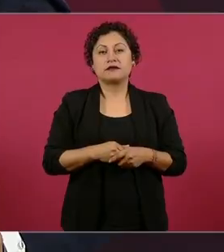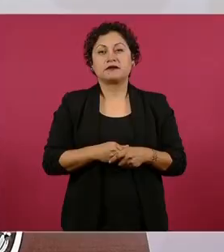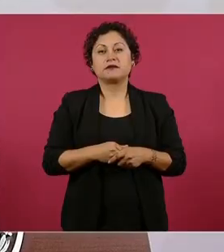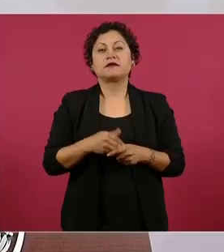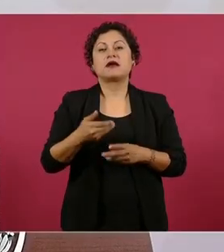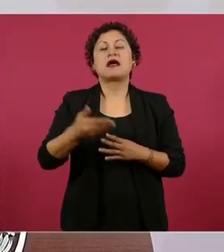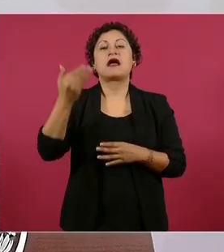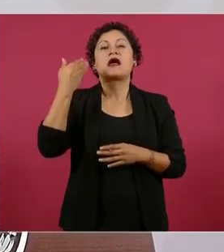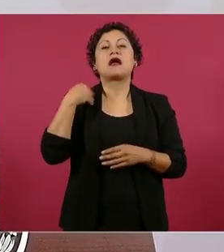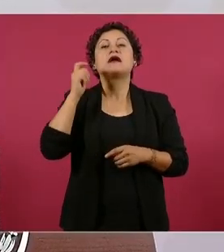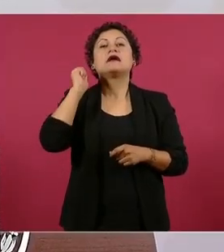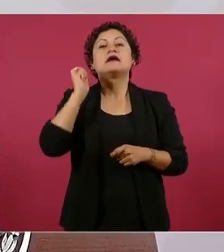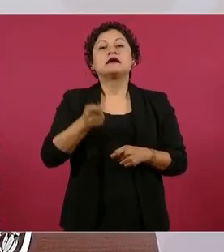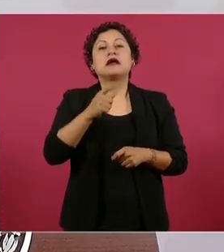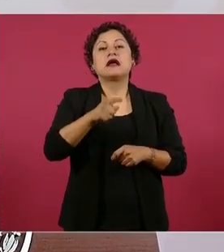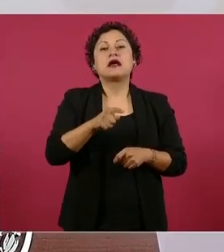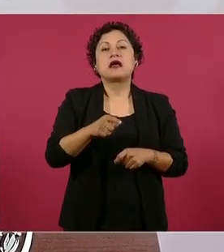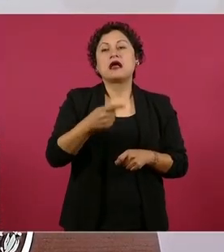manipulados.